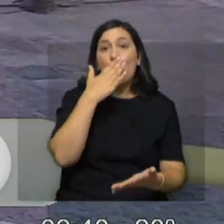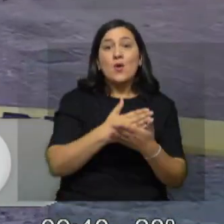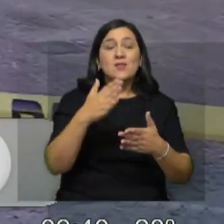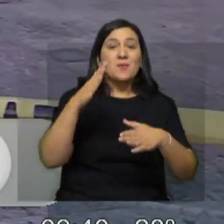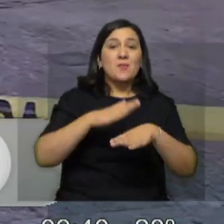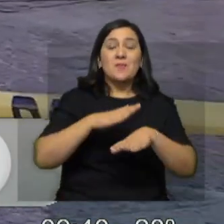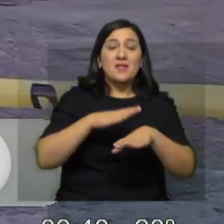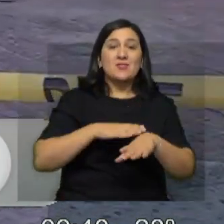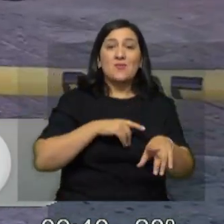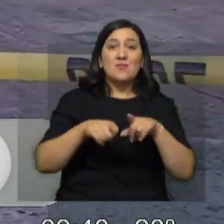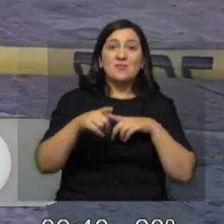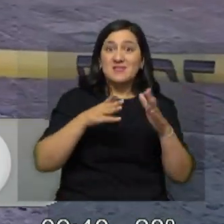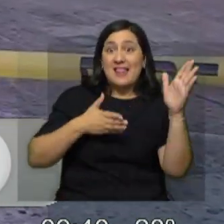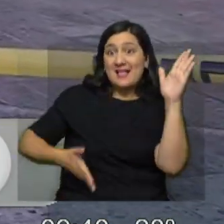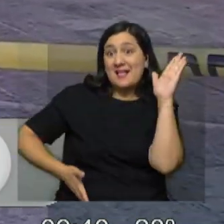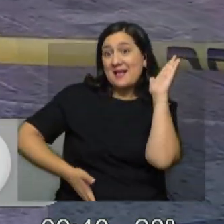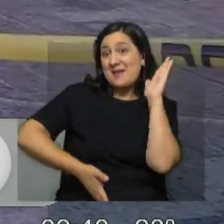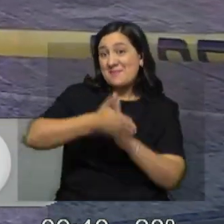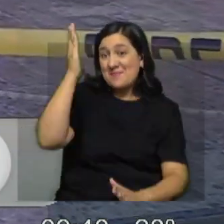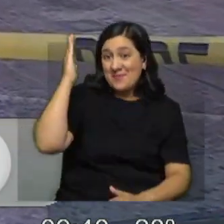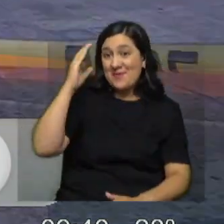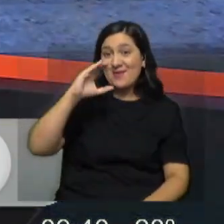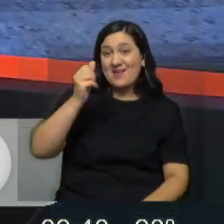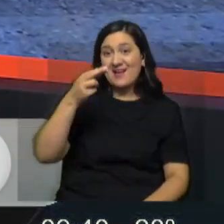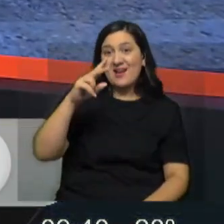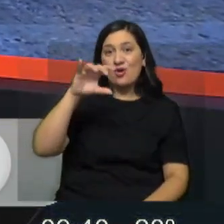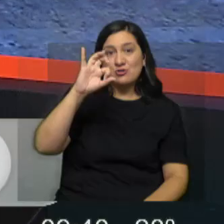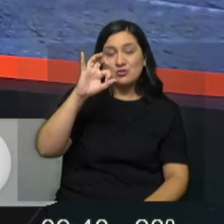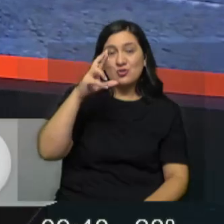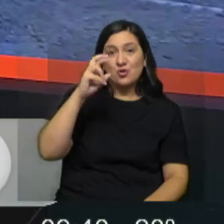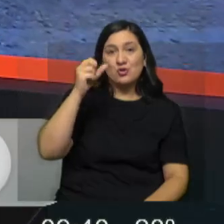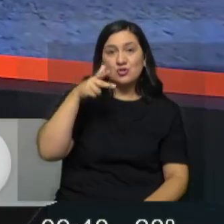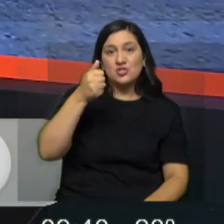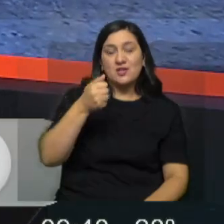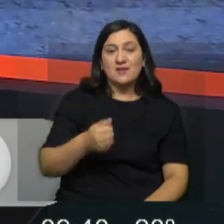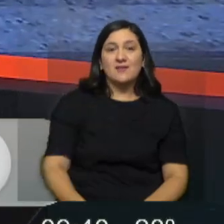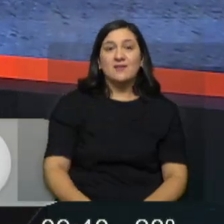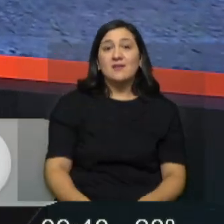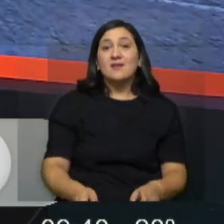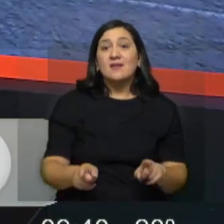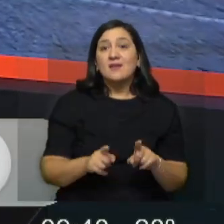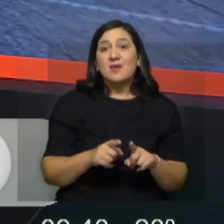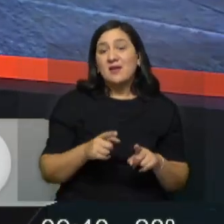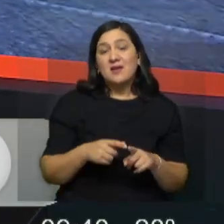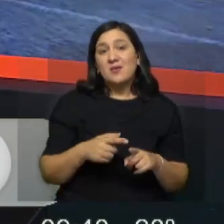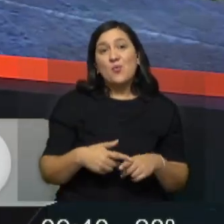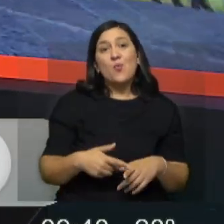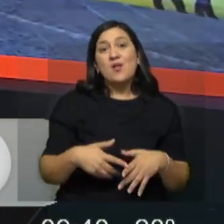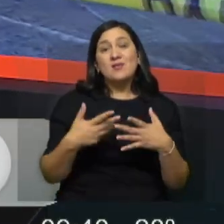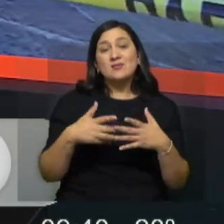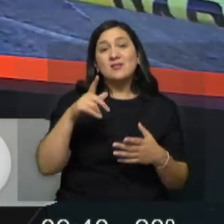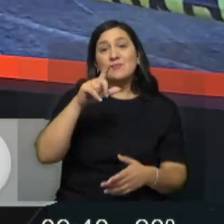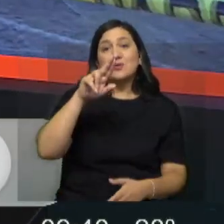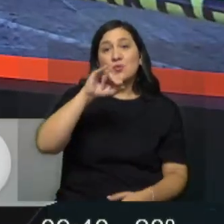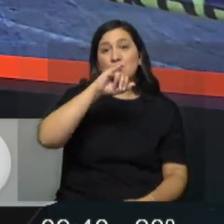momento en vivo en se Ciudad Viva para todos los televidentes. Se escapó de Carlos Rocha. Carlos Rocha. Igual nosotros tenemos a cualquier cosa, nosotros tenemos a Luz Rocha acá en